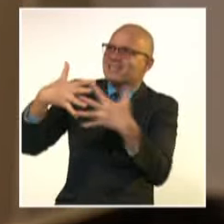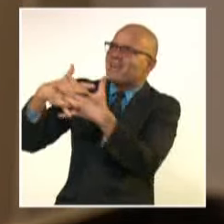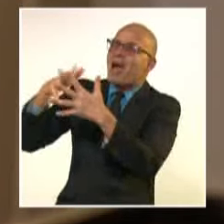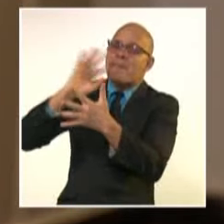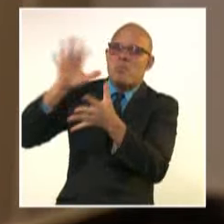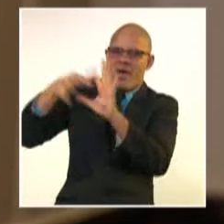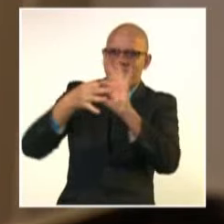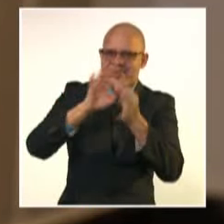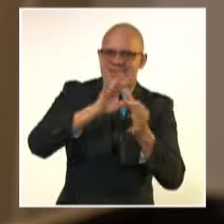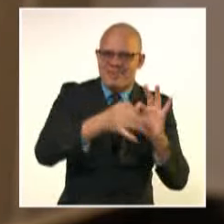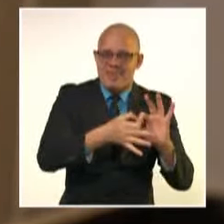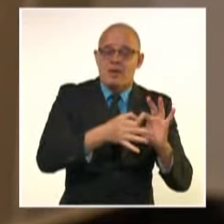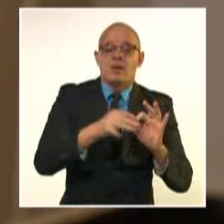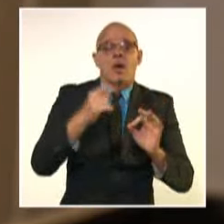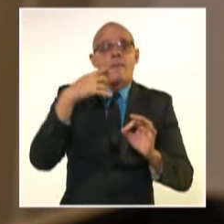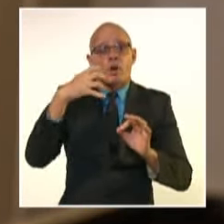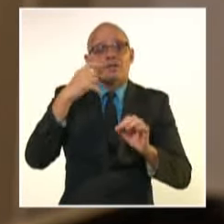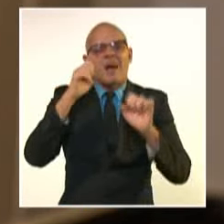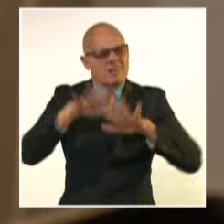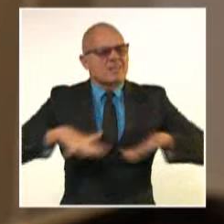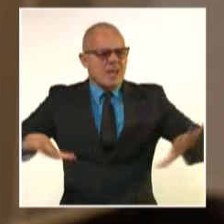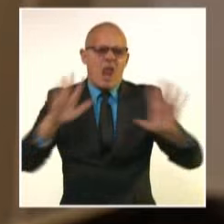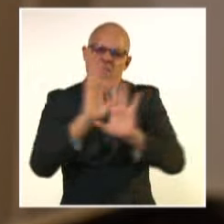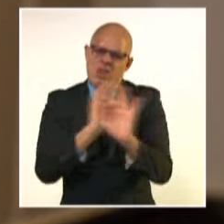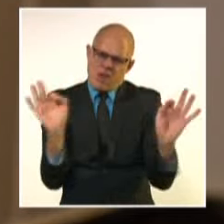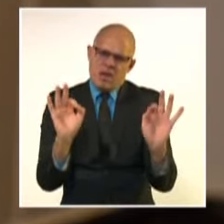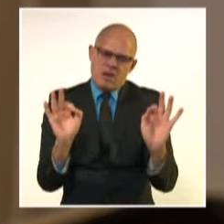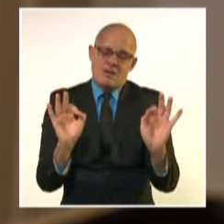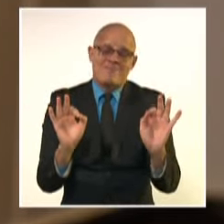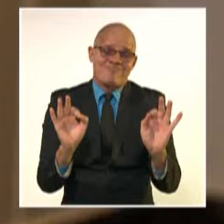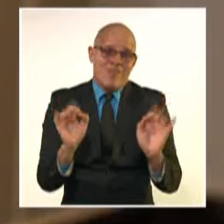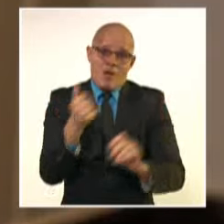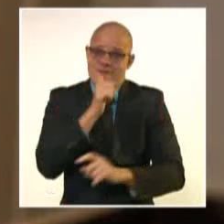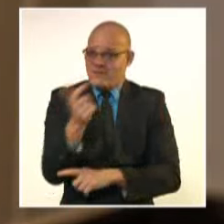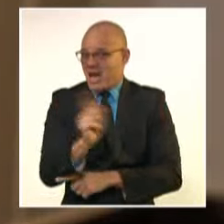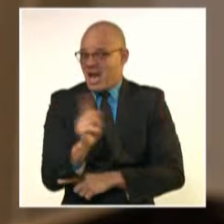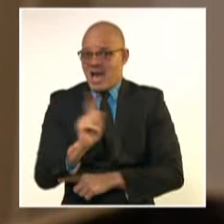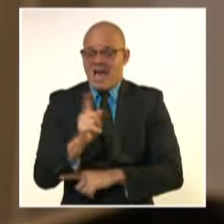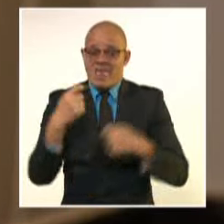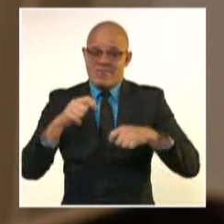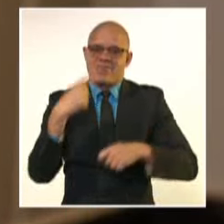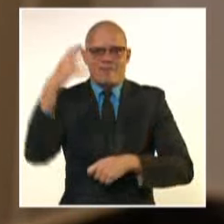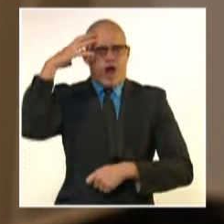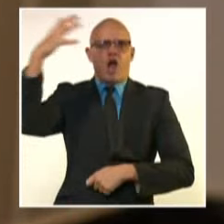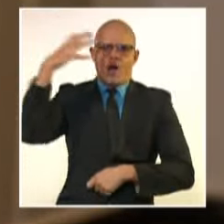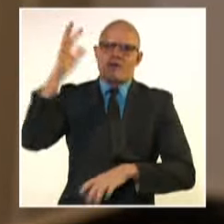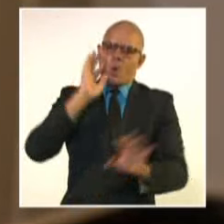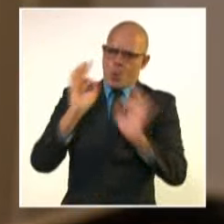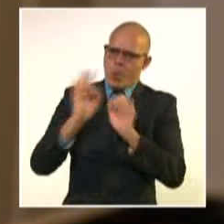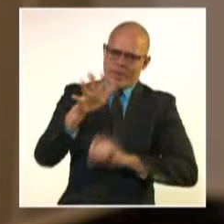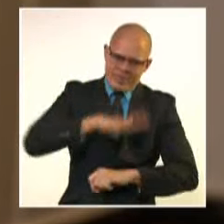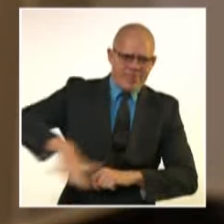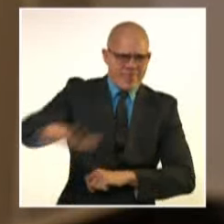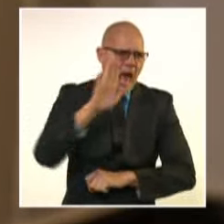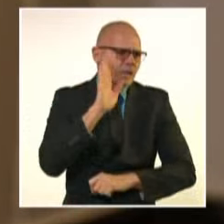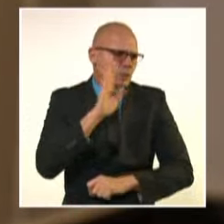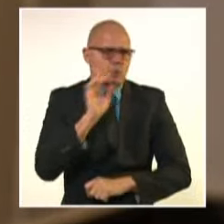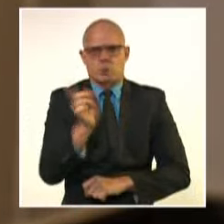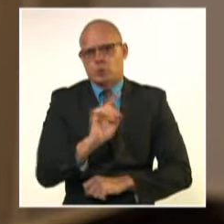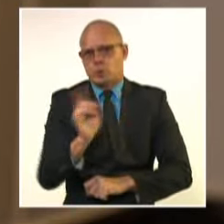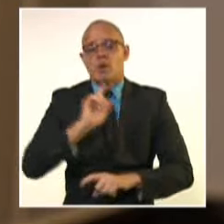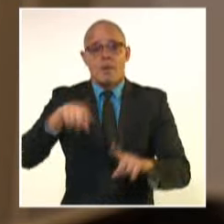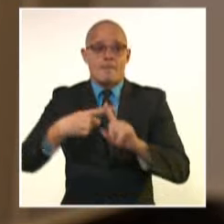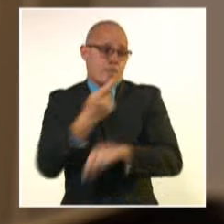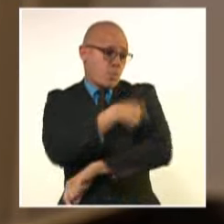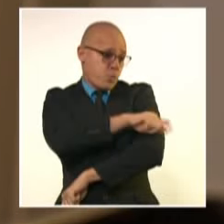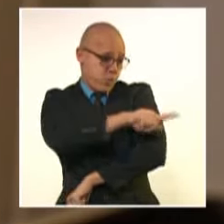sea imprescindible. Lograrlo es una responsabilidad que necesita desde acciones de los gobiernos hasta la participación de la ciudadanía.